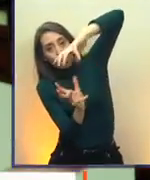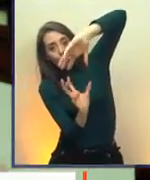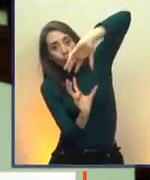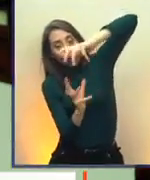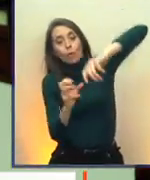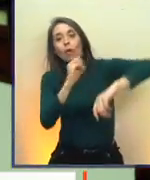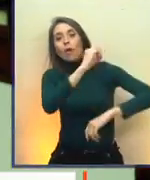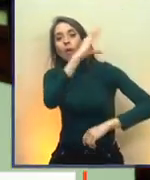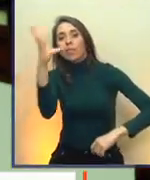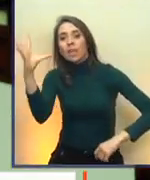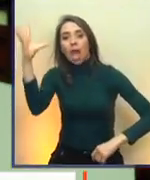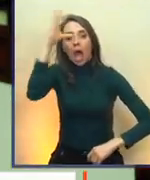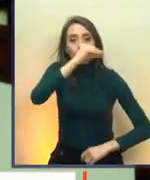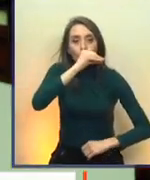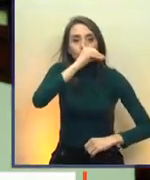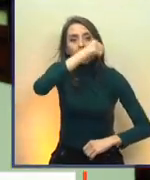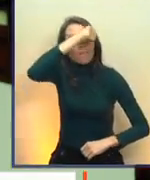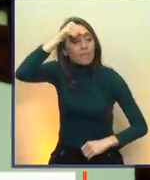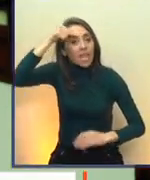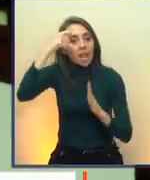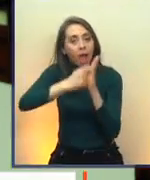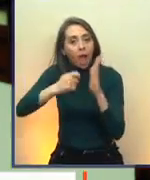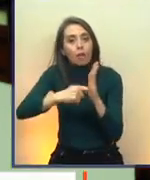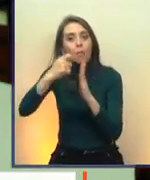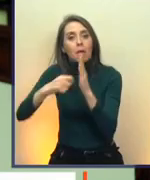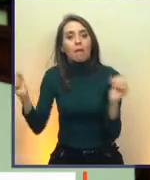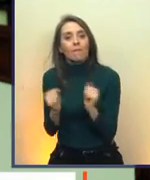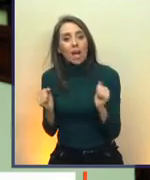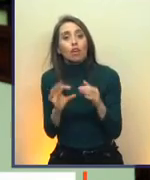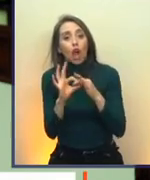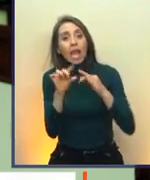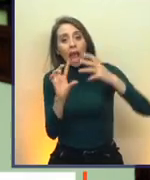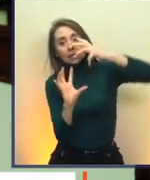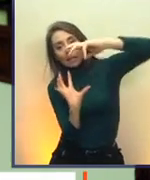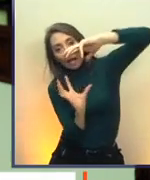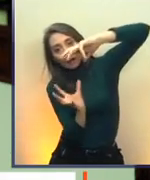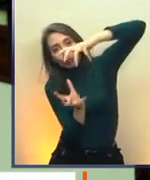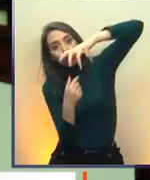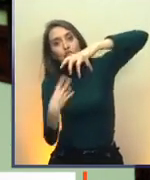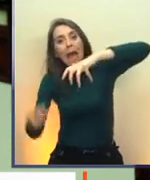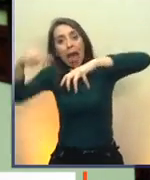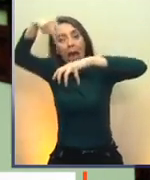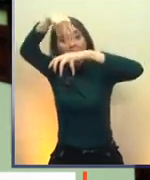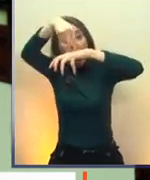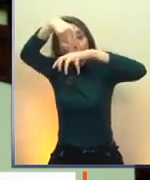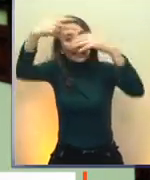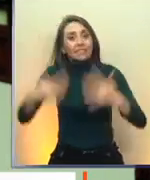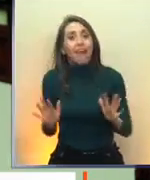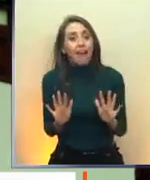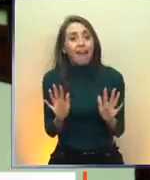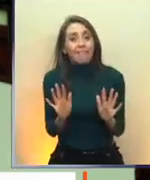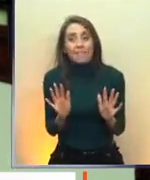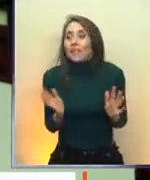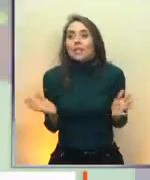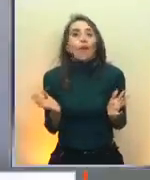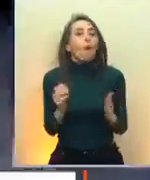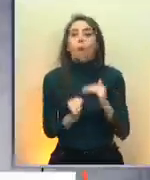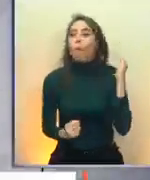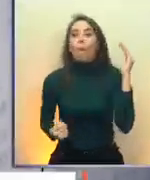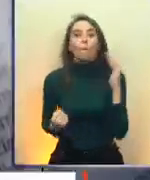al invierno, qué sé yo, era algo ya lo